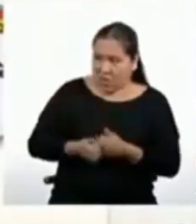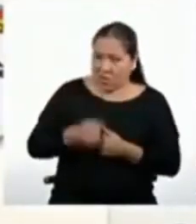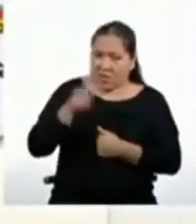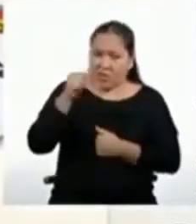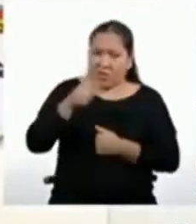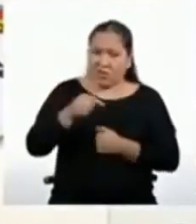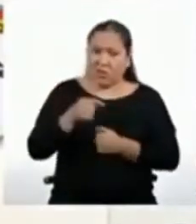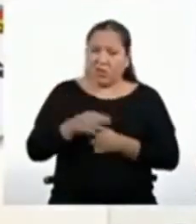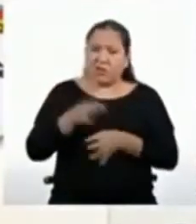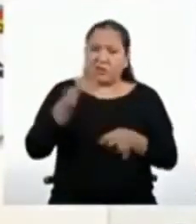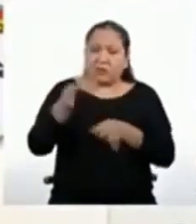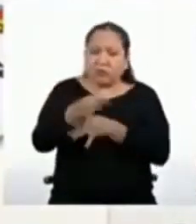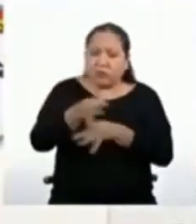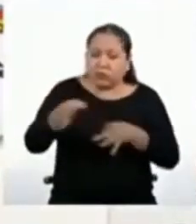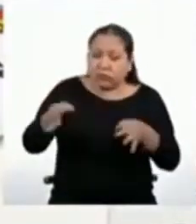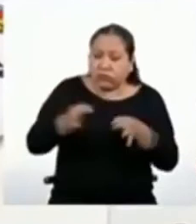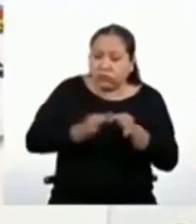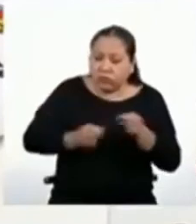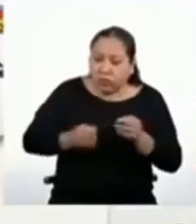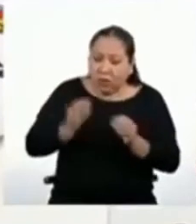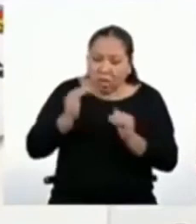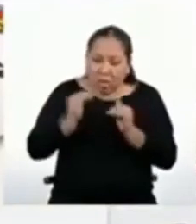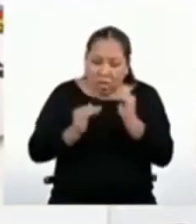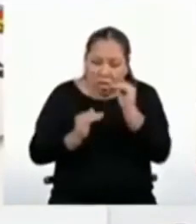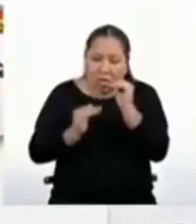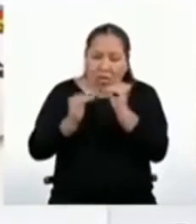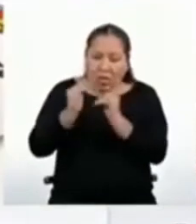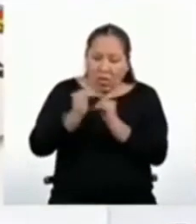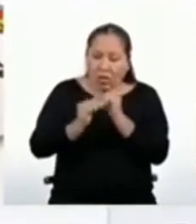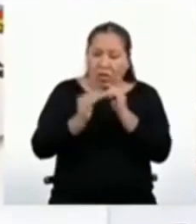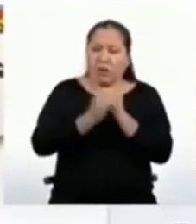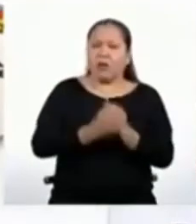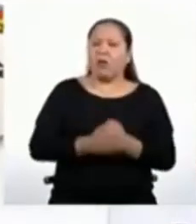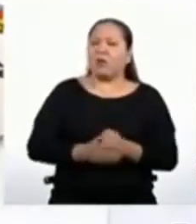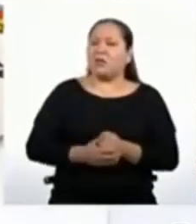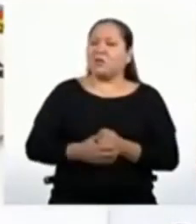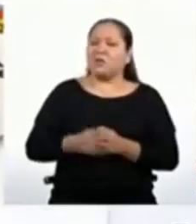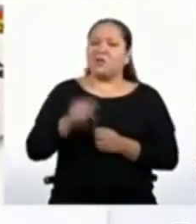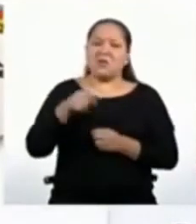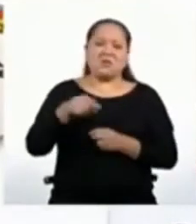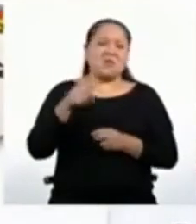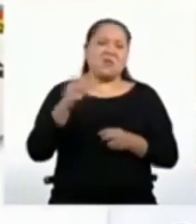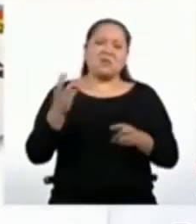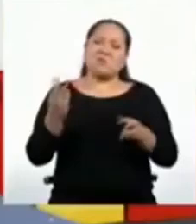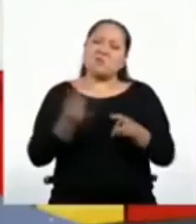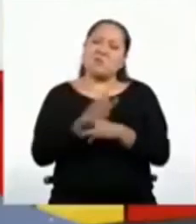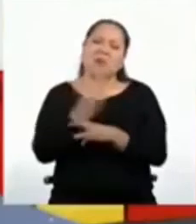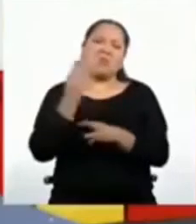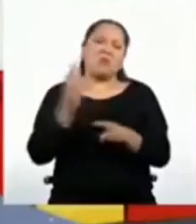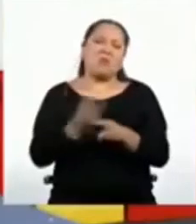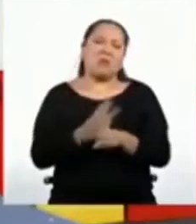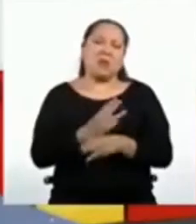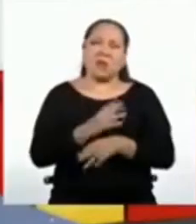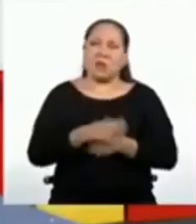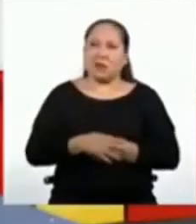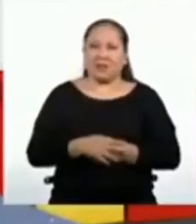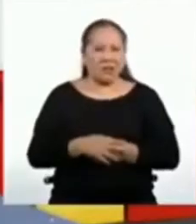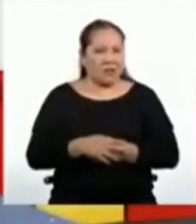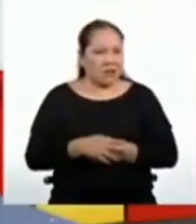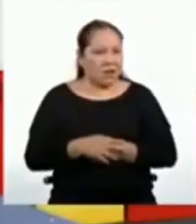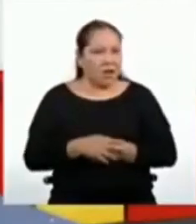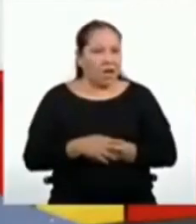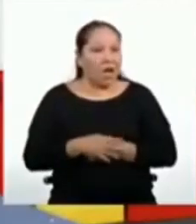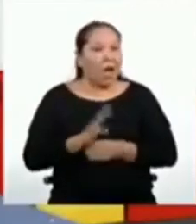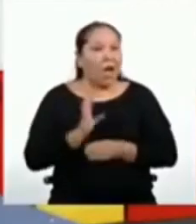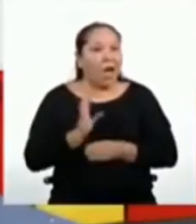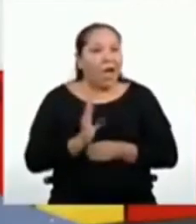azar. Todo es cálculo. Simples y puras matemáticas.